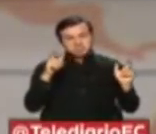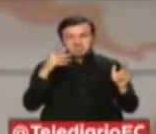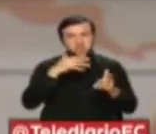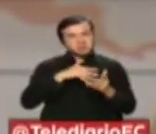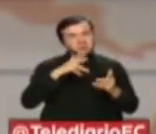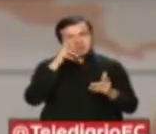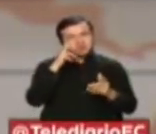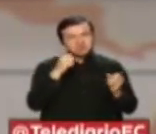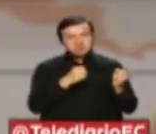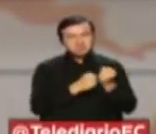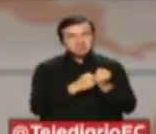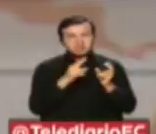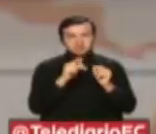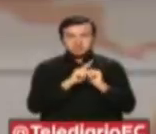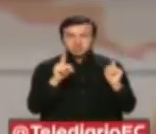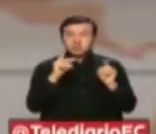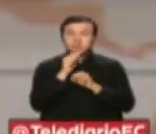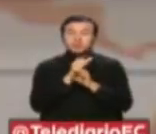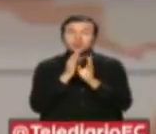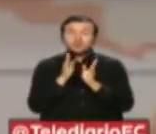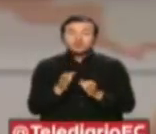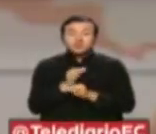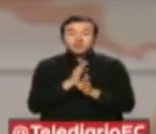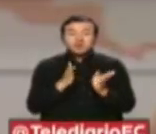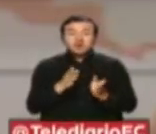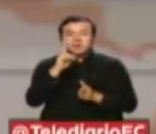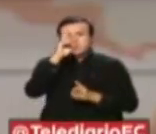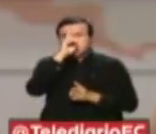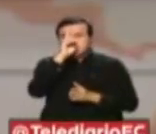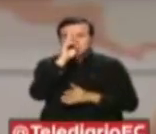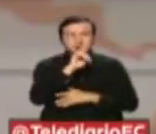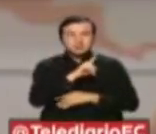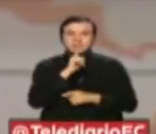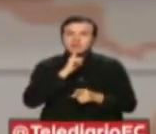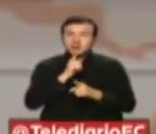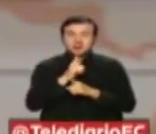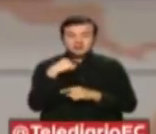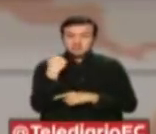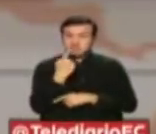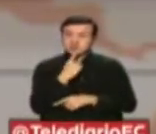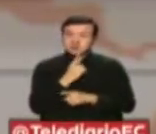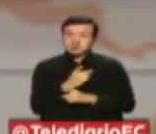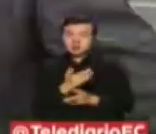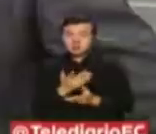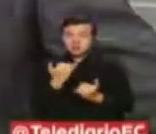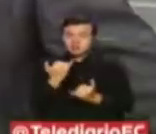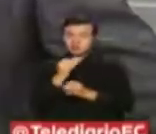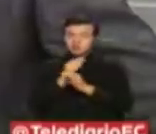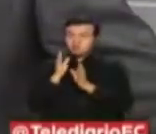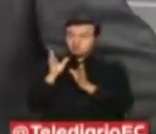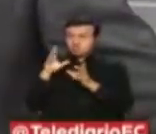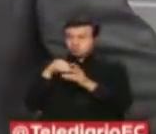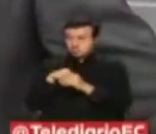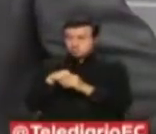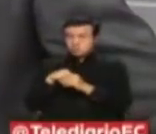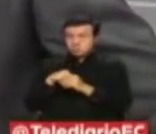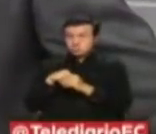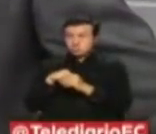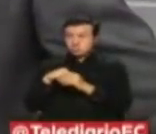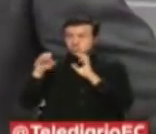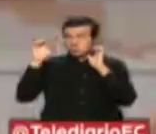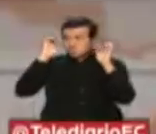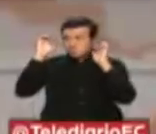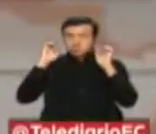tenga pero funcionarios que fueron cómplices de éstos y por eso nosotros están siendo funcionales en este momento a la